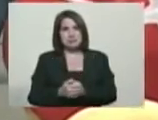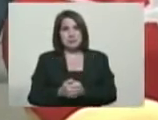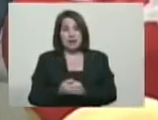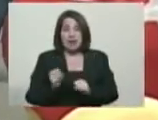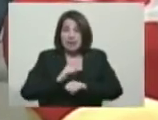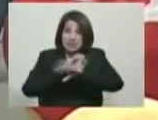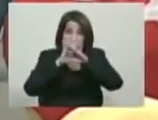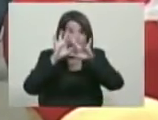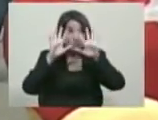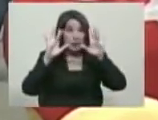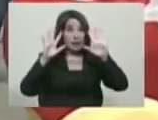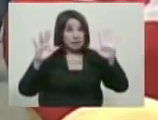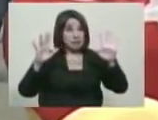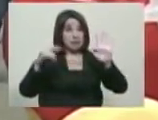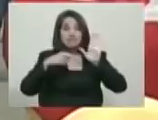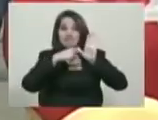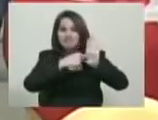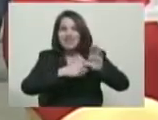transparentes,